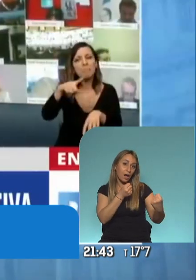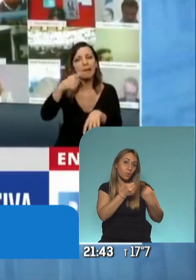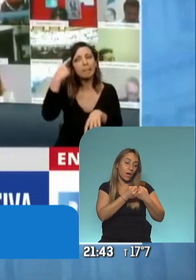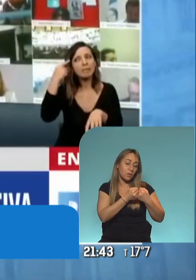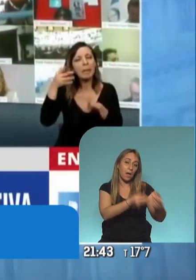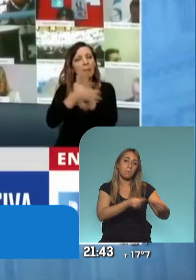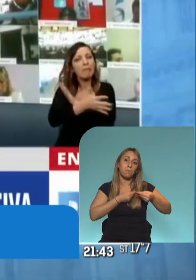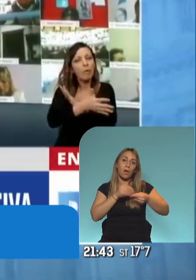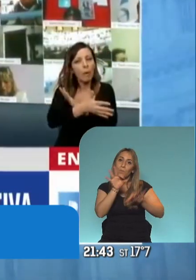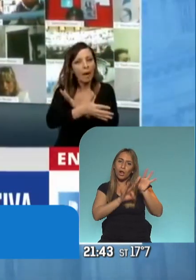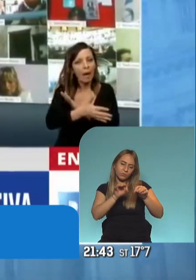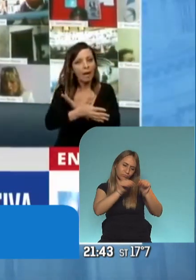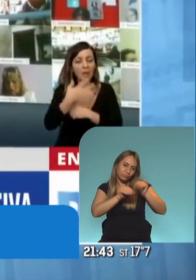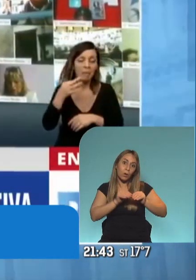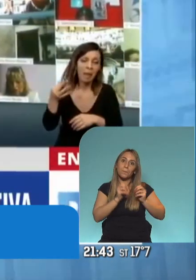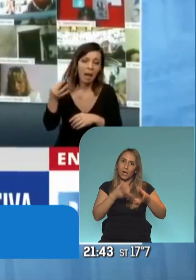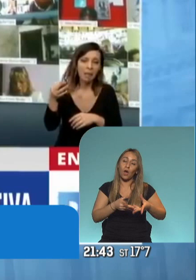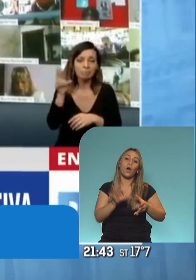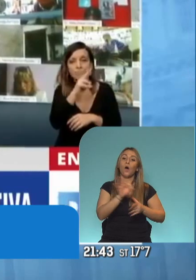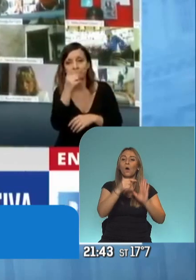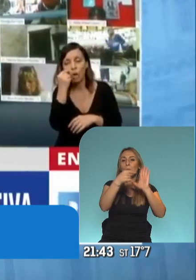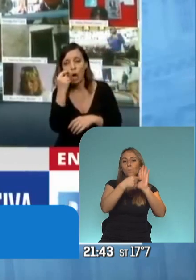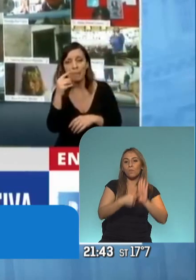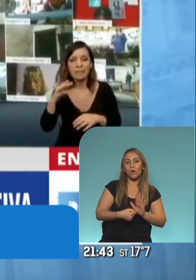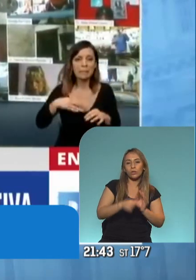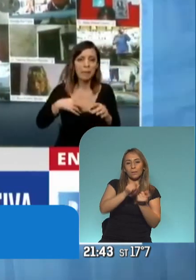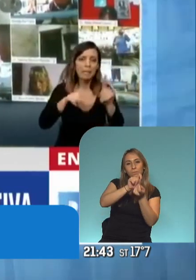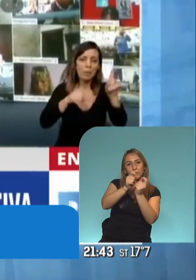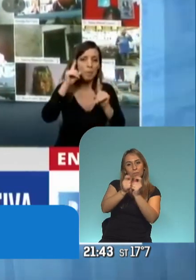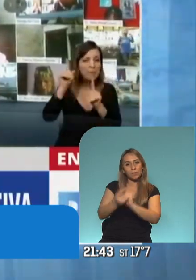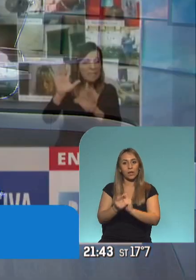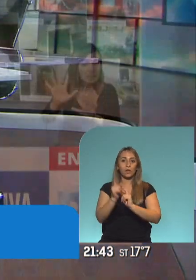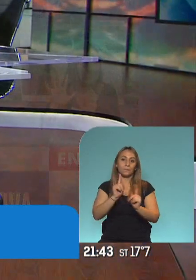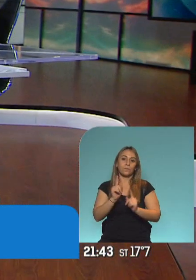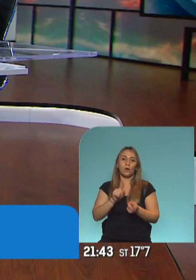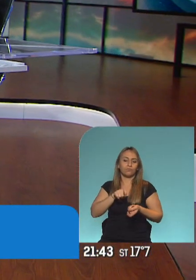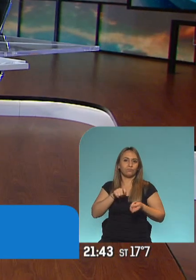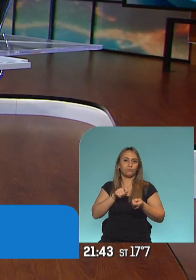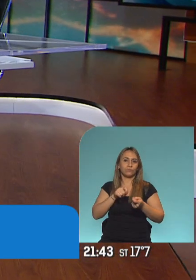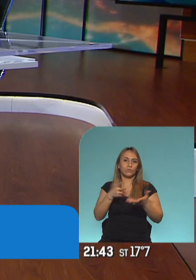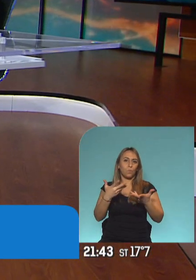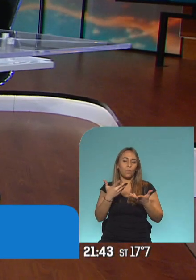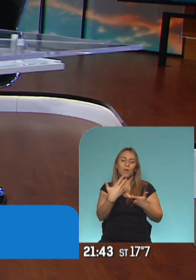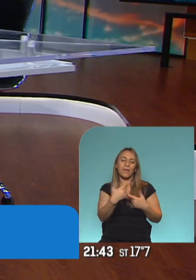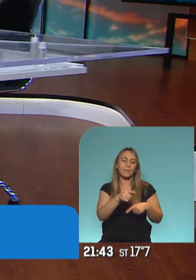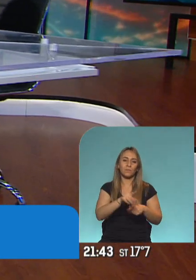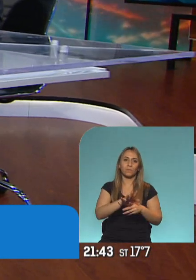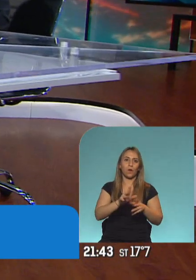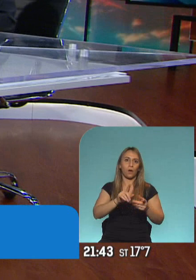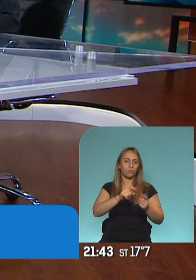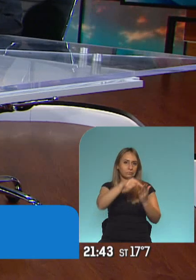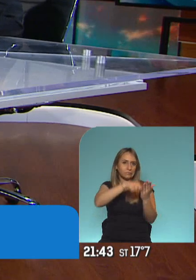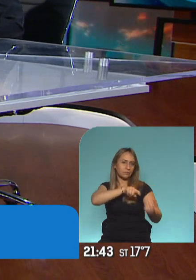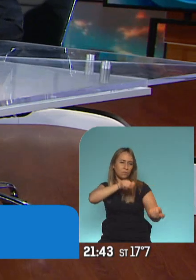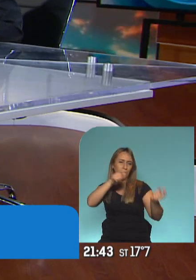mejoremos y se incorporen también otros ítems. Tampoco, digamos, se puede estirar mucho la sábana, pero me pareció que eso era muy importante por el